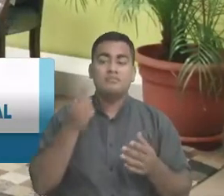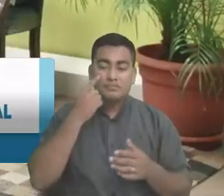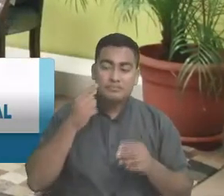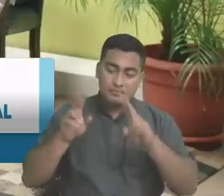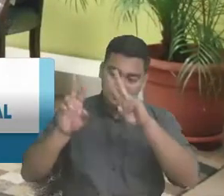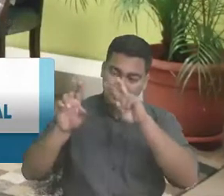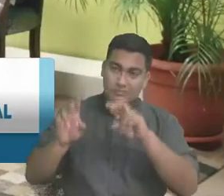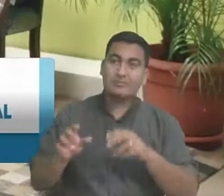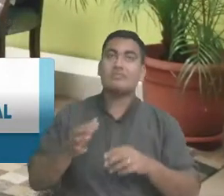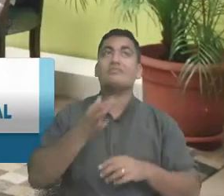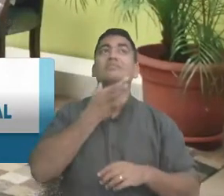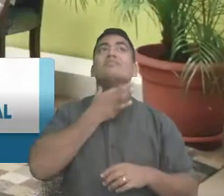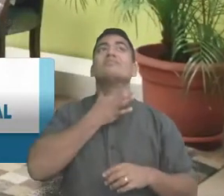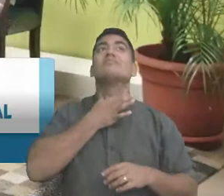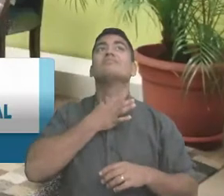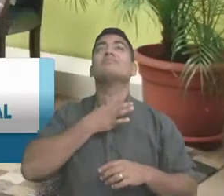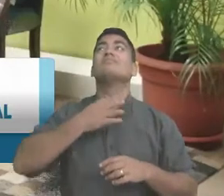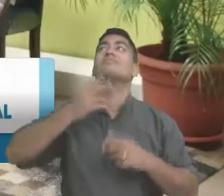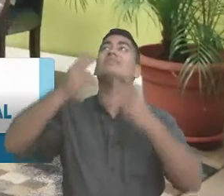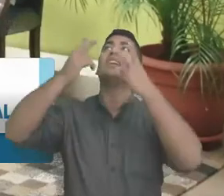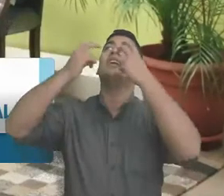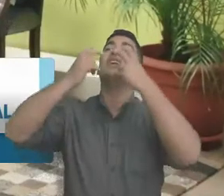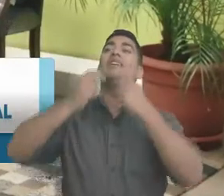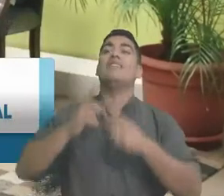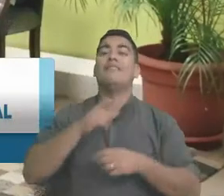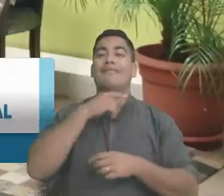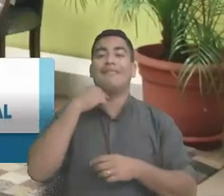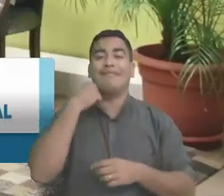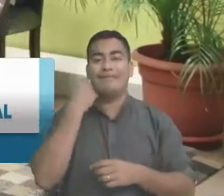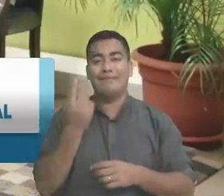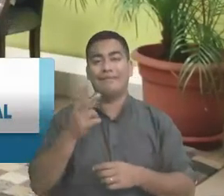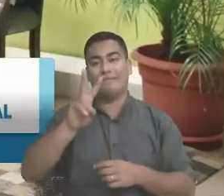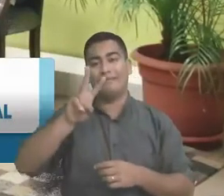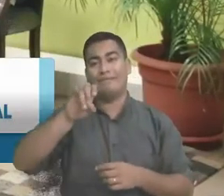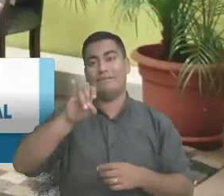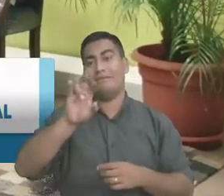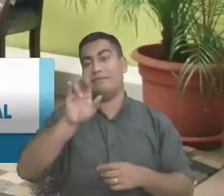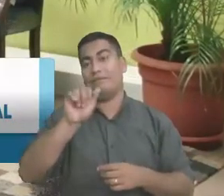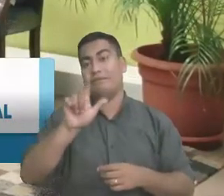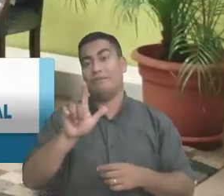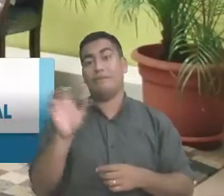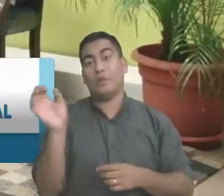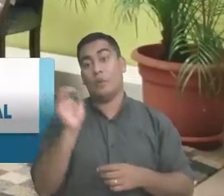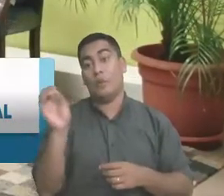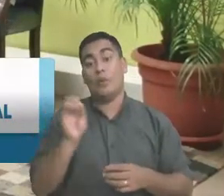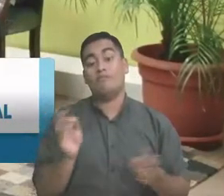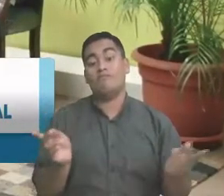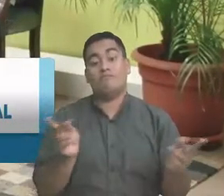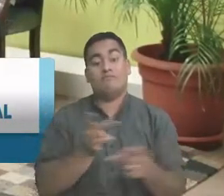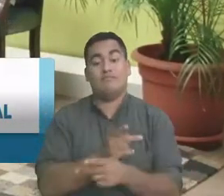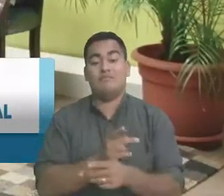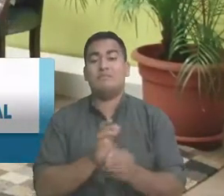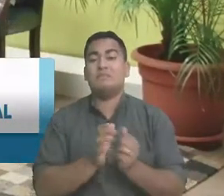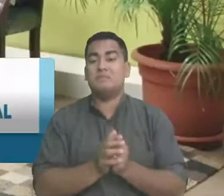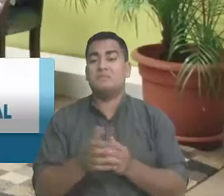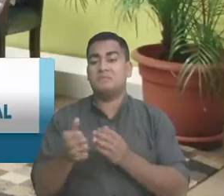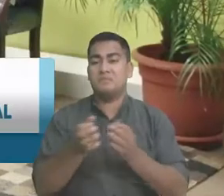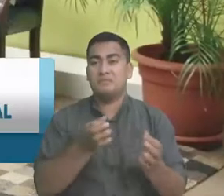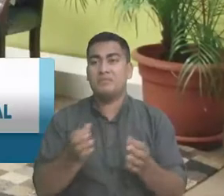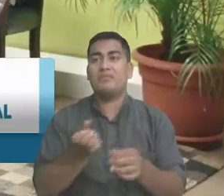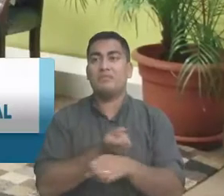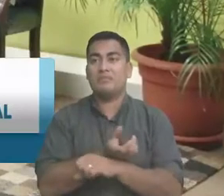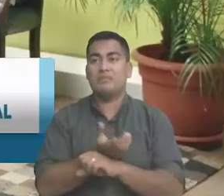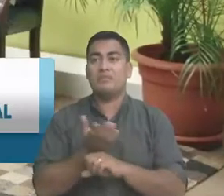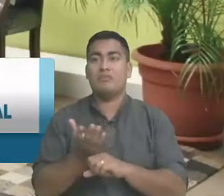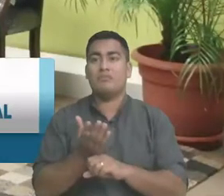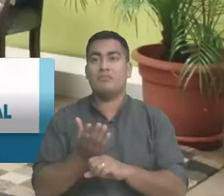inspecciones, a revisar al paciente, si en verdad es un proceso viral o ya es otra segunda fase. También se le orienta a usar la plantita